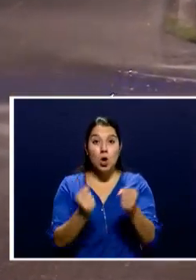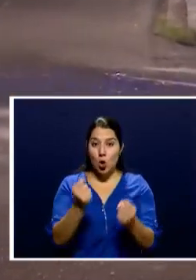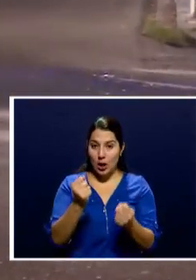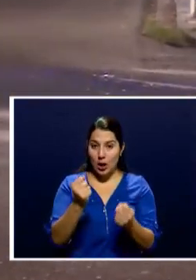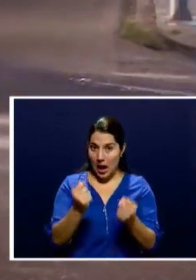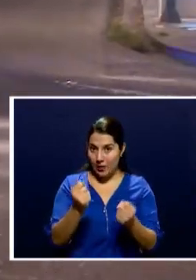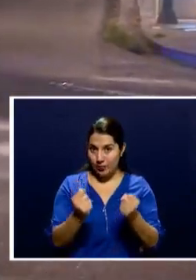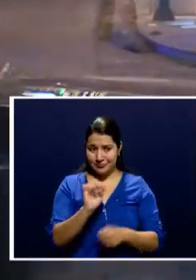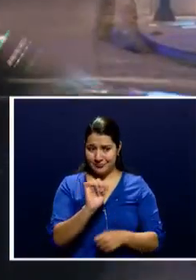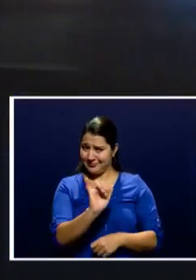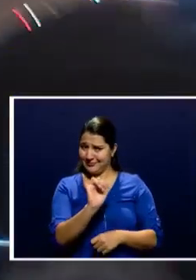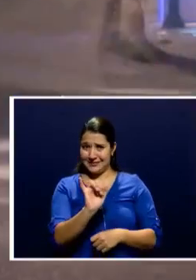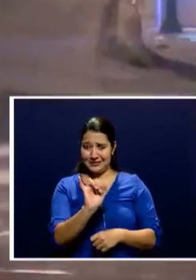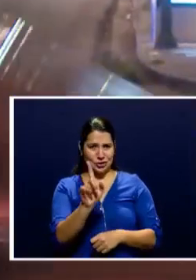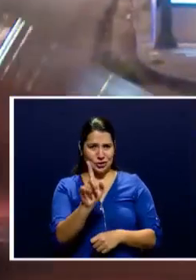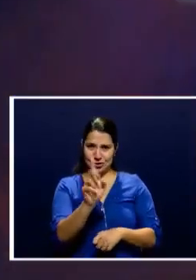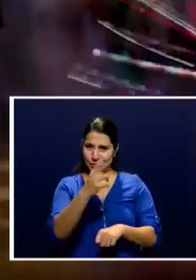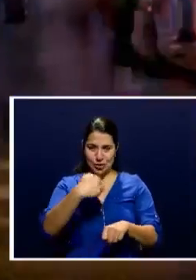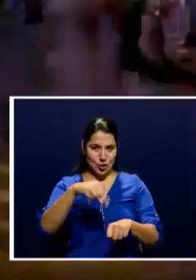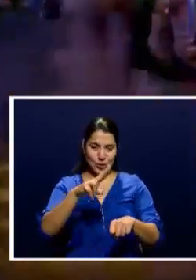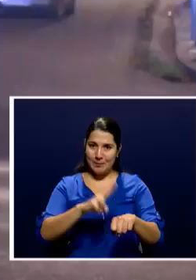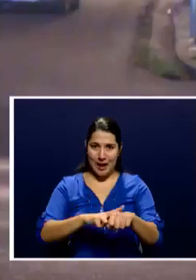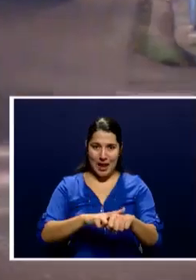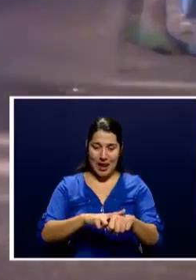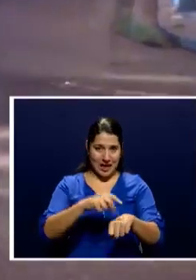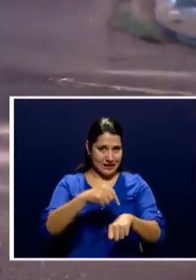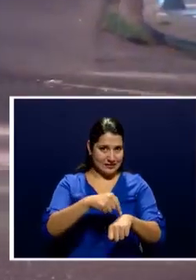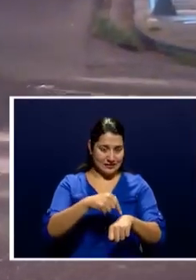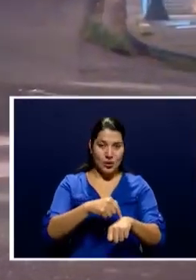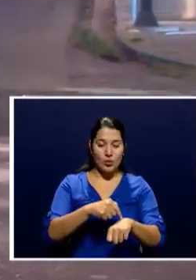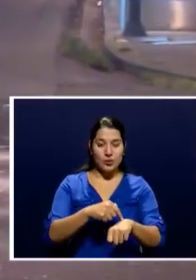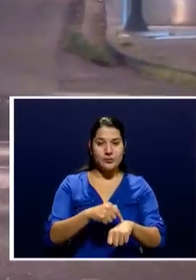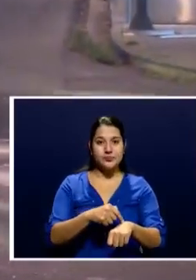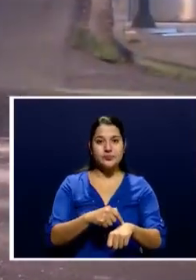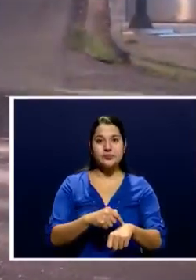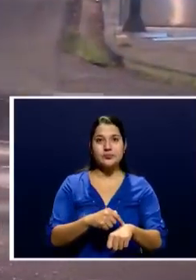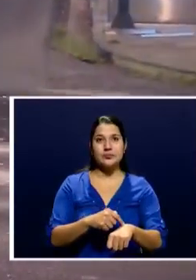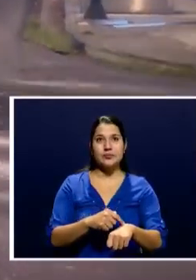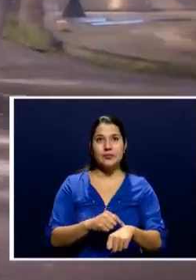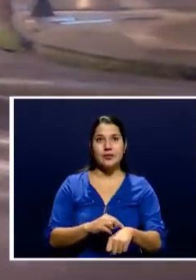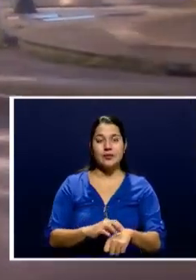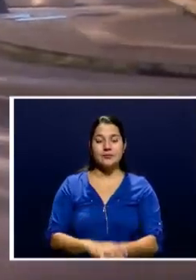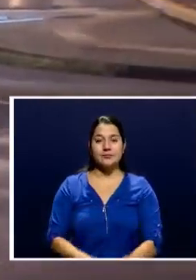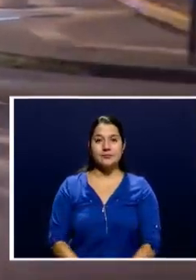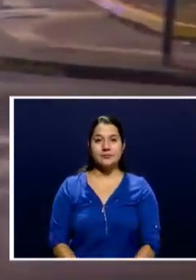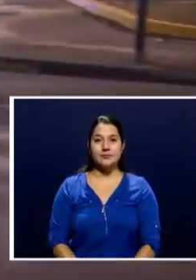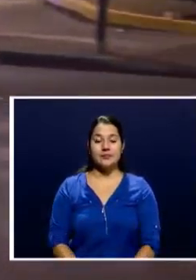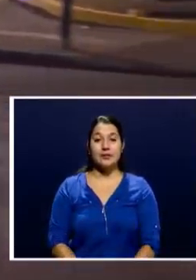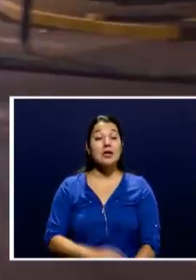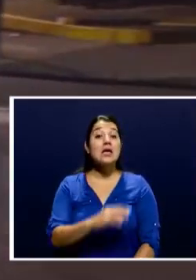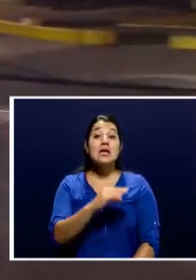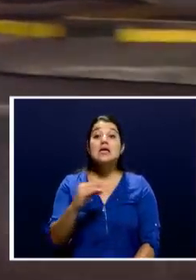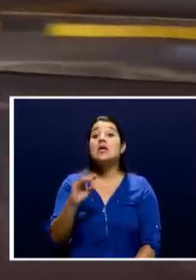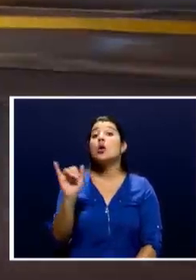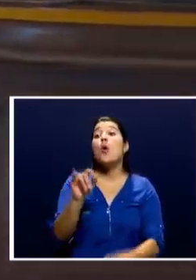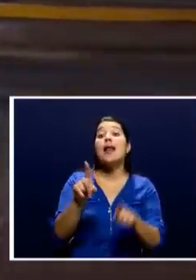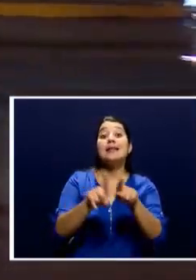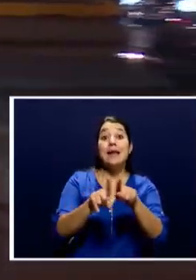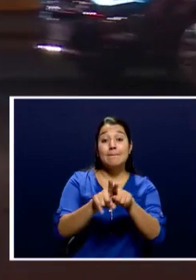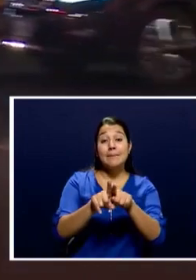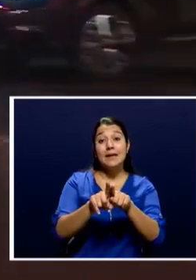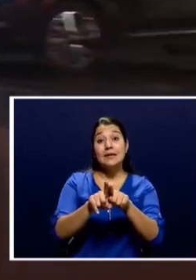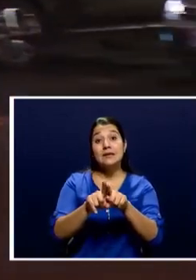sería habitual en tiempo normal, a pesar de lo que en este momento se está viviendo en el país. Y hacia el sector también de Sabana